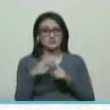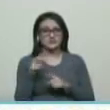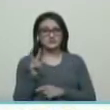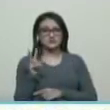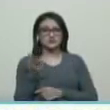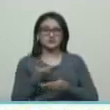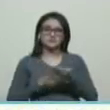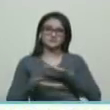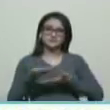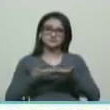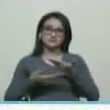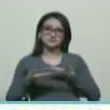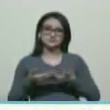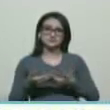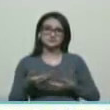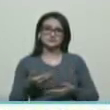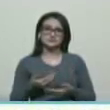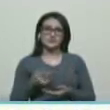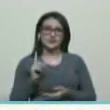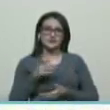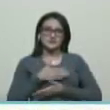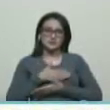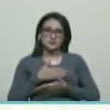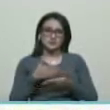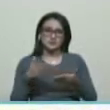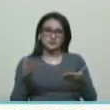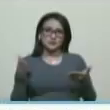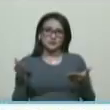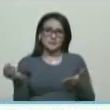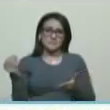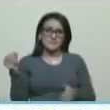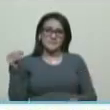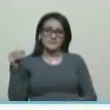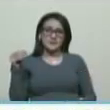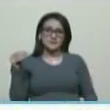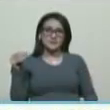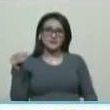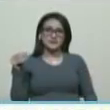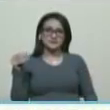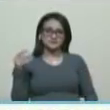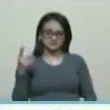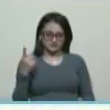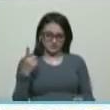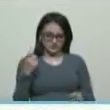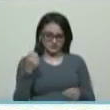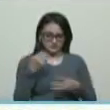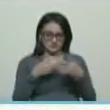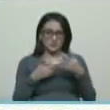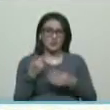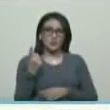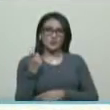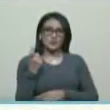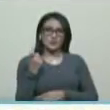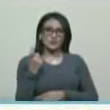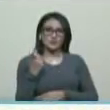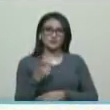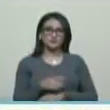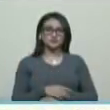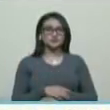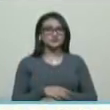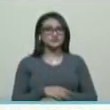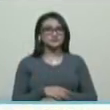comercial, que debe ampliarse cada vez más, muchos de los rubros que hoy